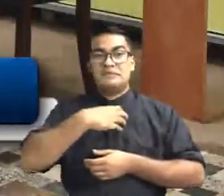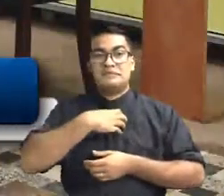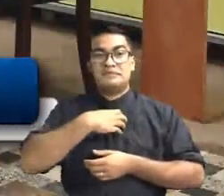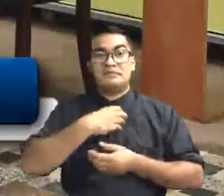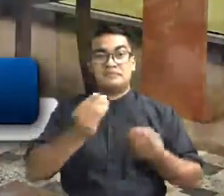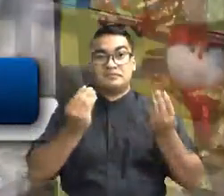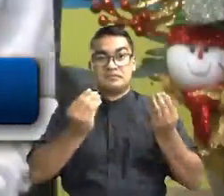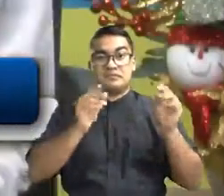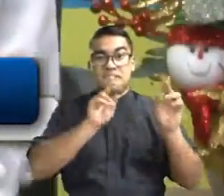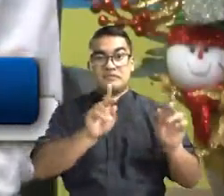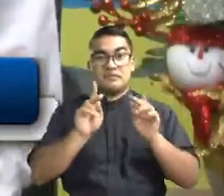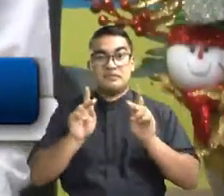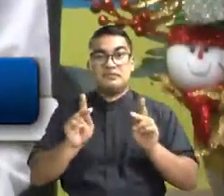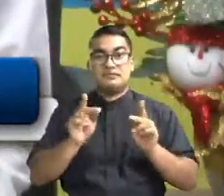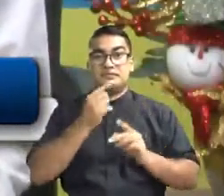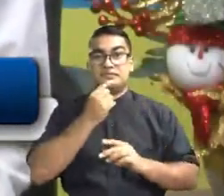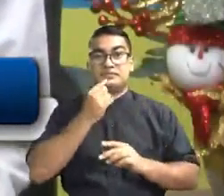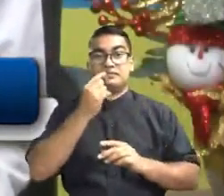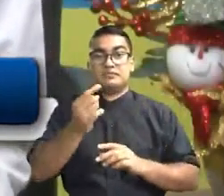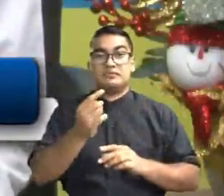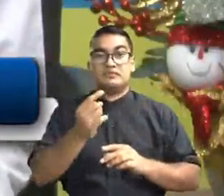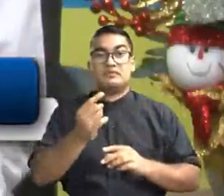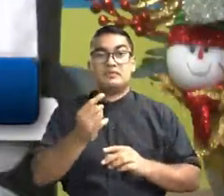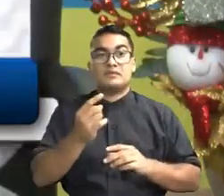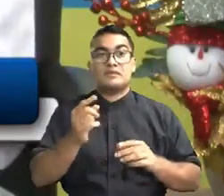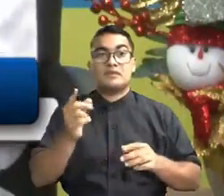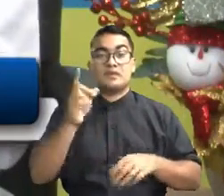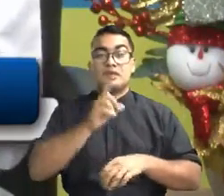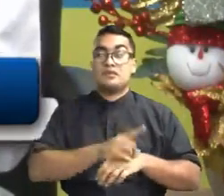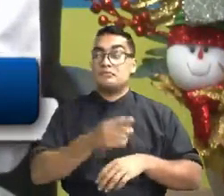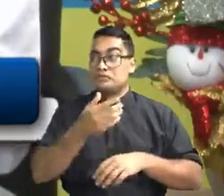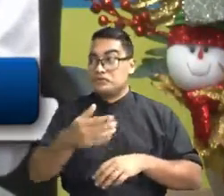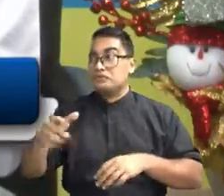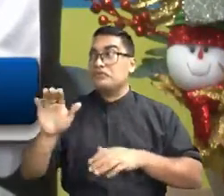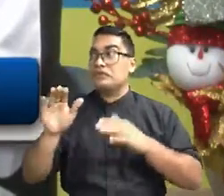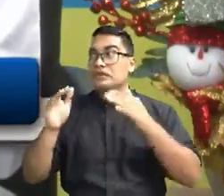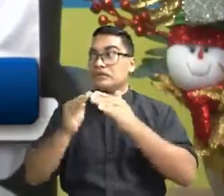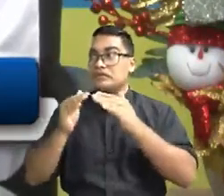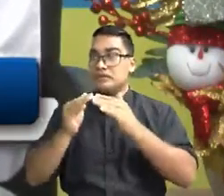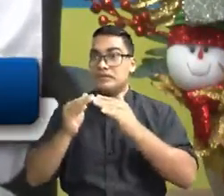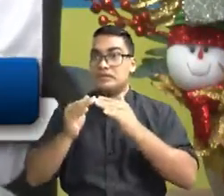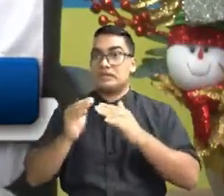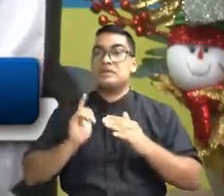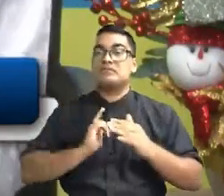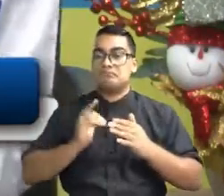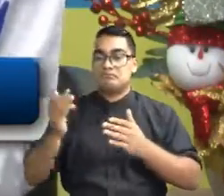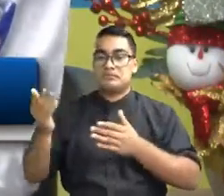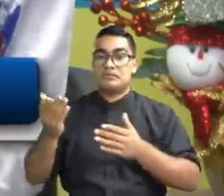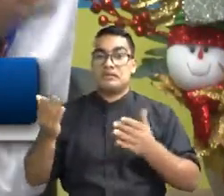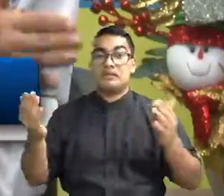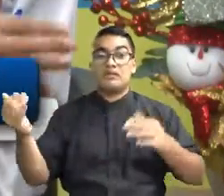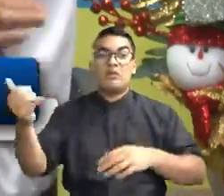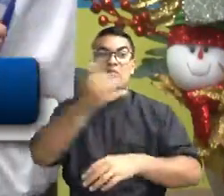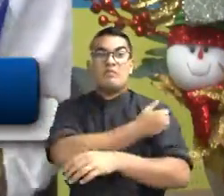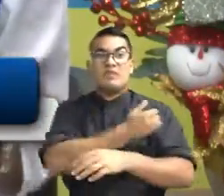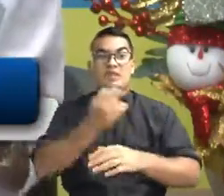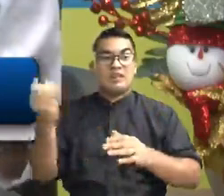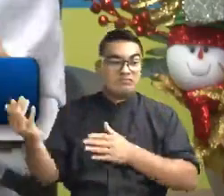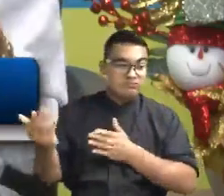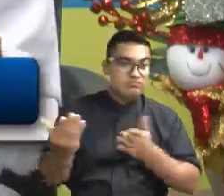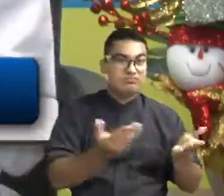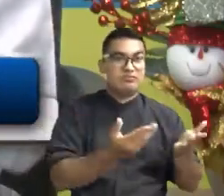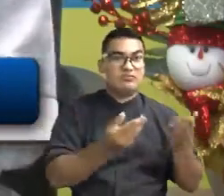Muchos de ellos ya cuando damos egresos, como estos pacientes tienen ingresos hospitalarios bastante frecuentes, nos